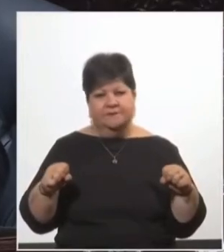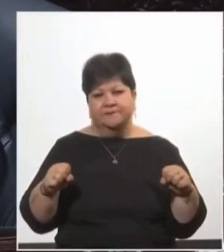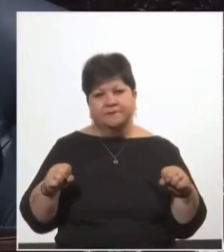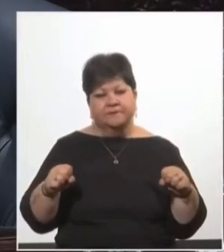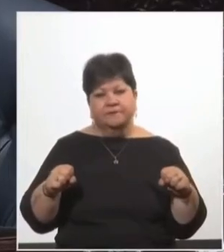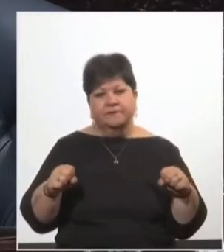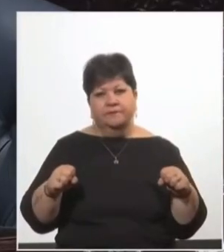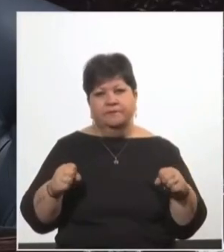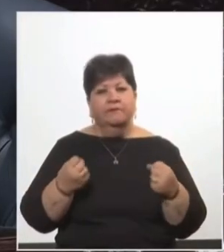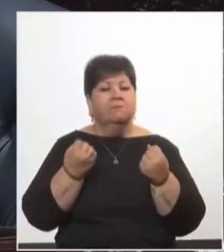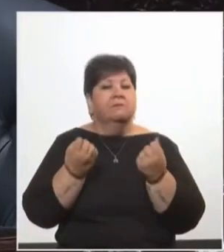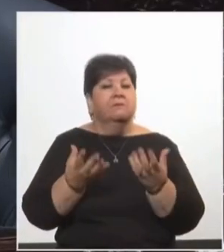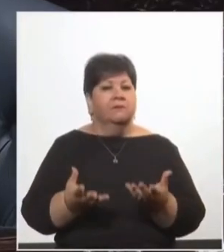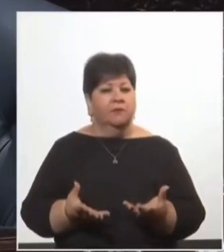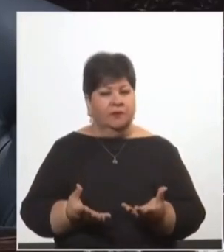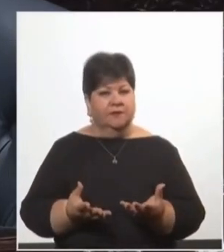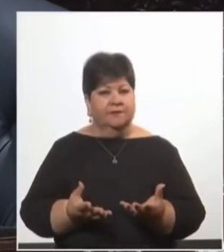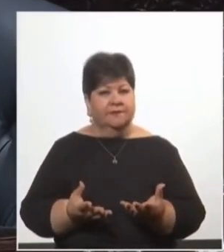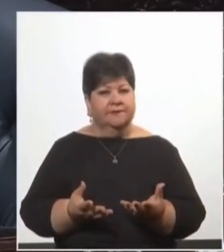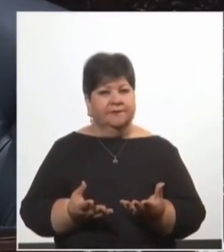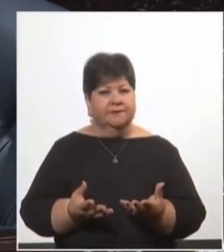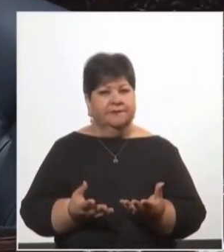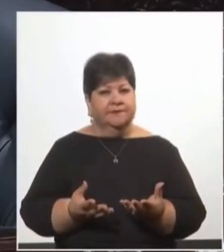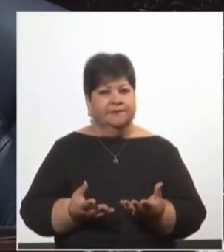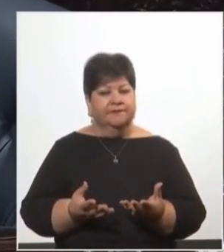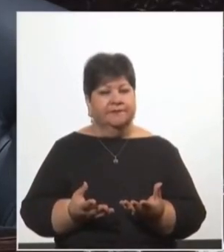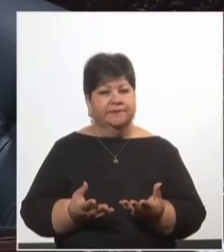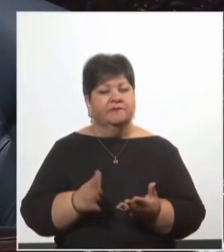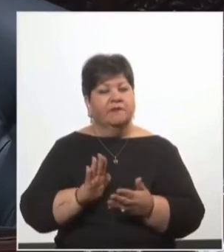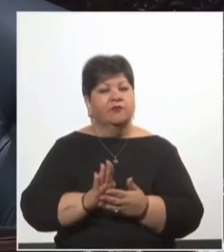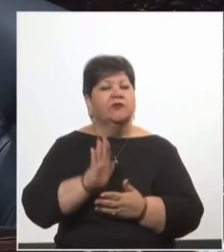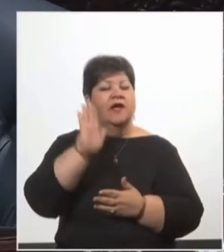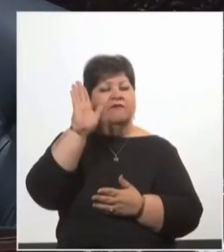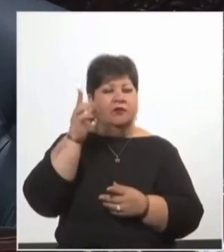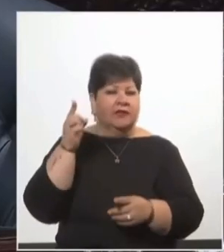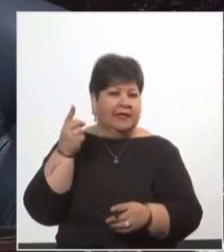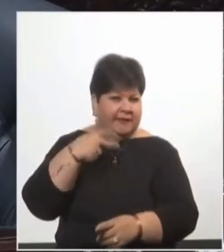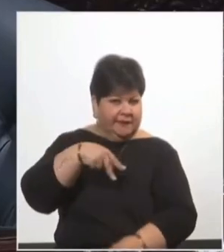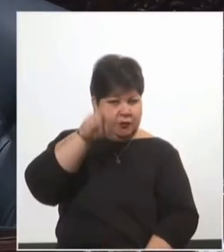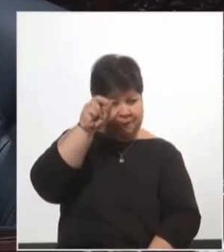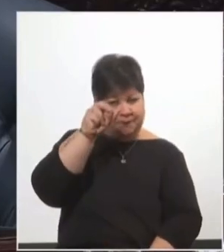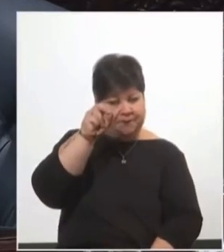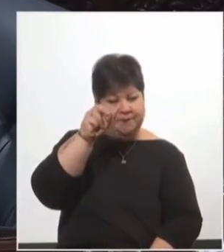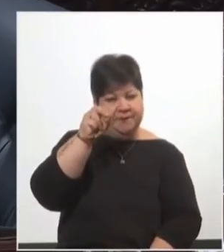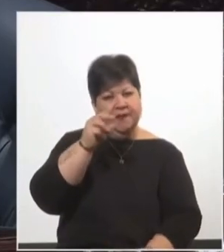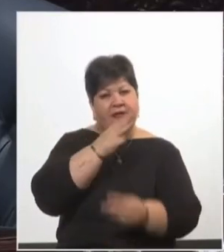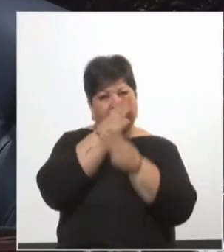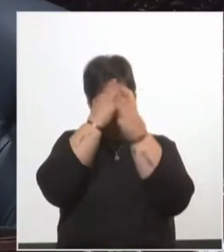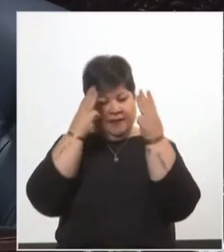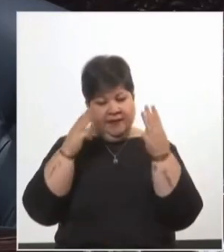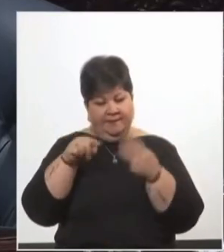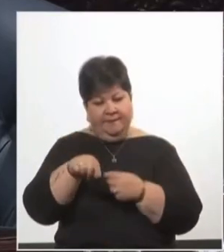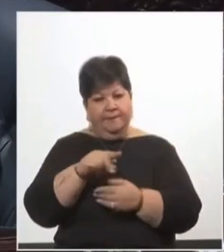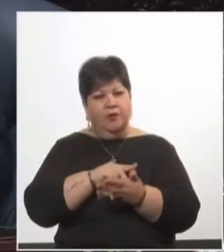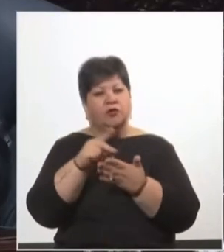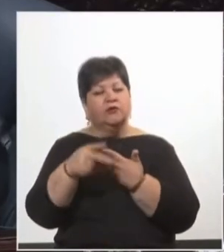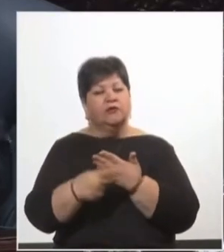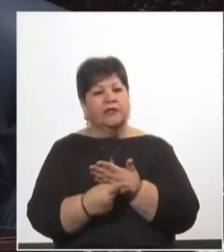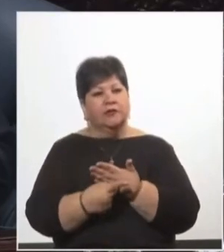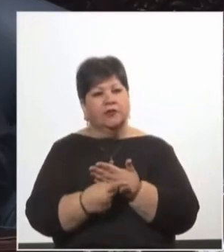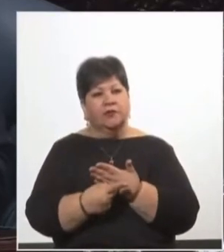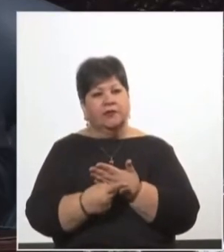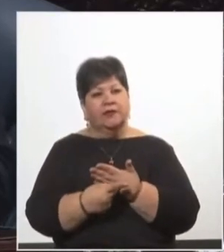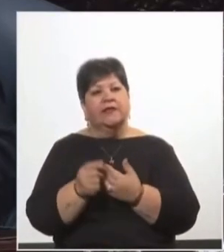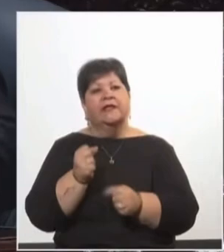Y por lo tanto vamos a ir a votar en contra en general de este proyecto, vamos a trabajar